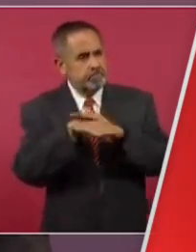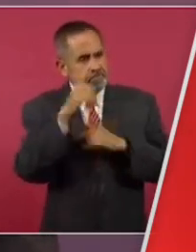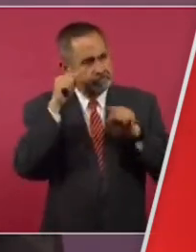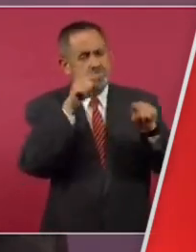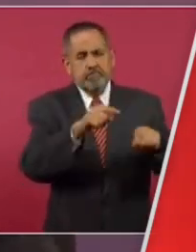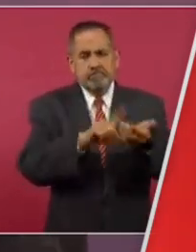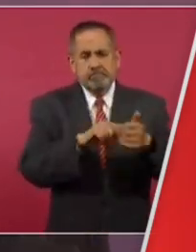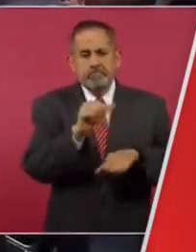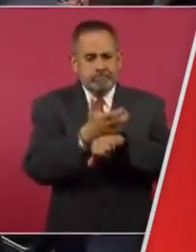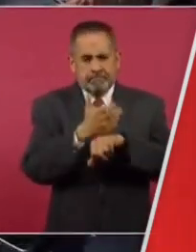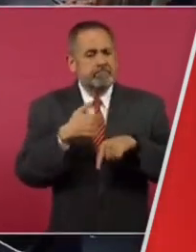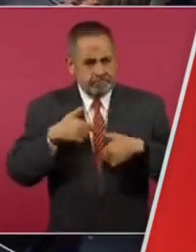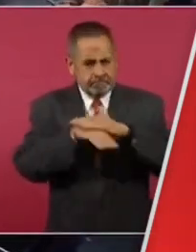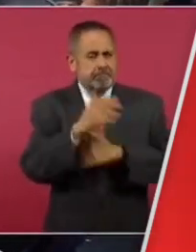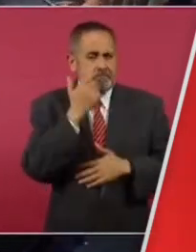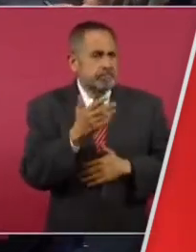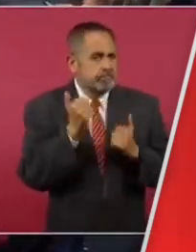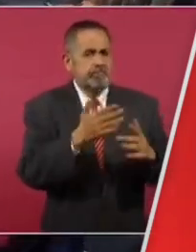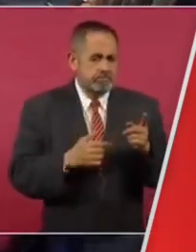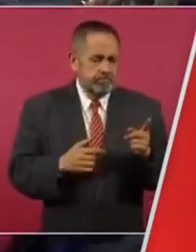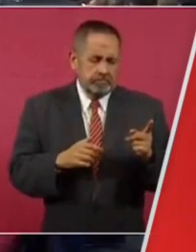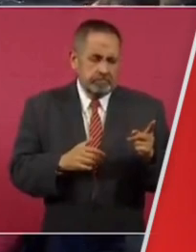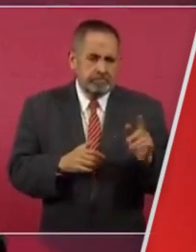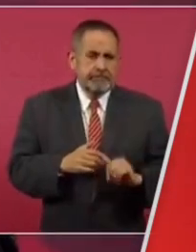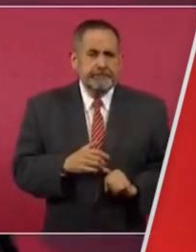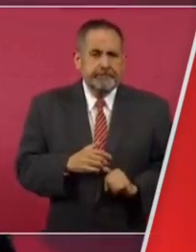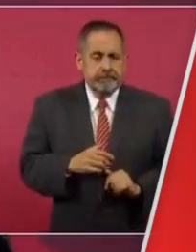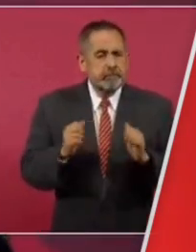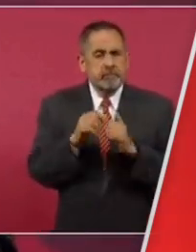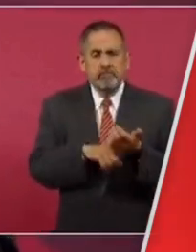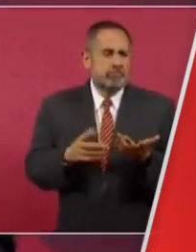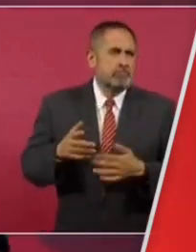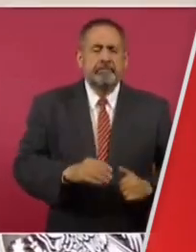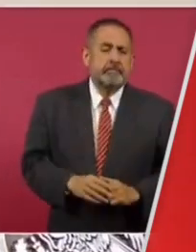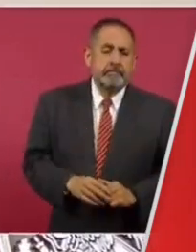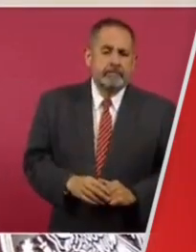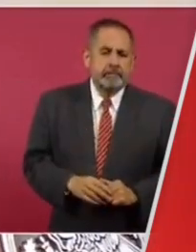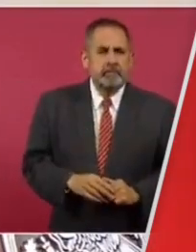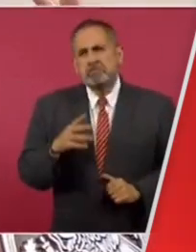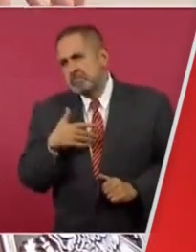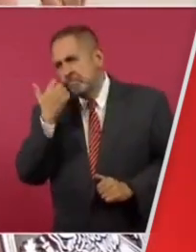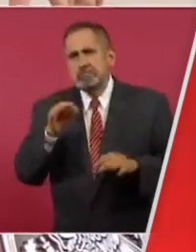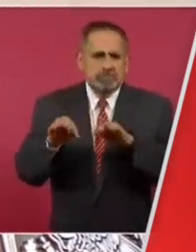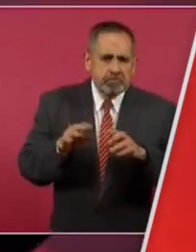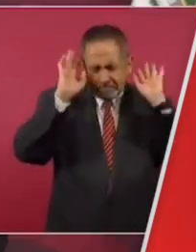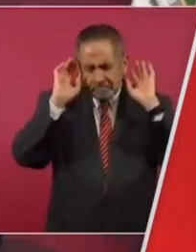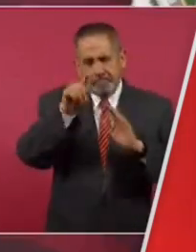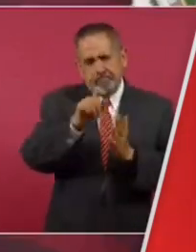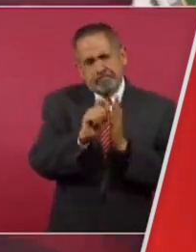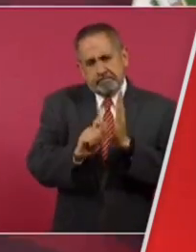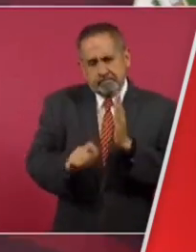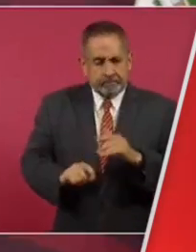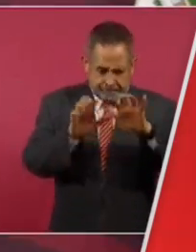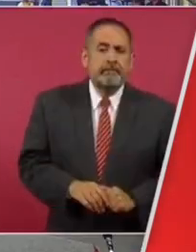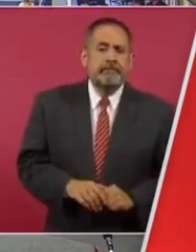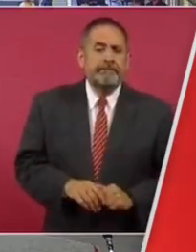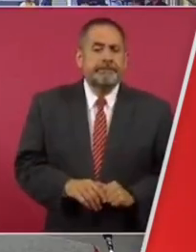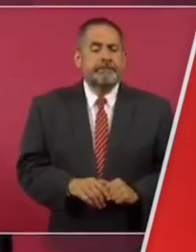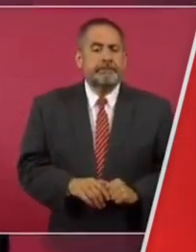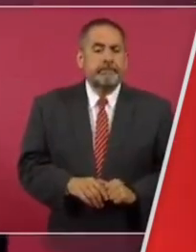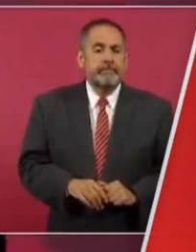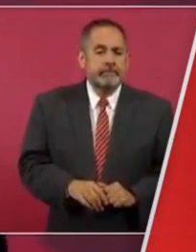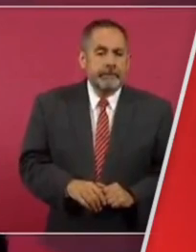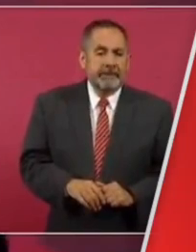quiere llegar a Estados Unidos por la razón, por trabajo o por violencia. Se llena un trámite